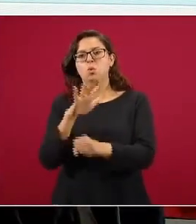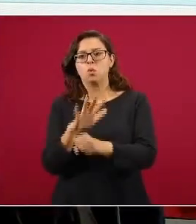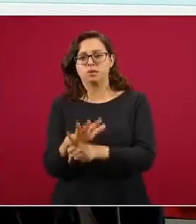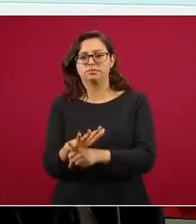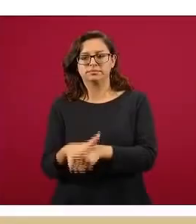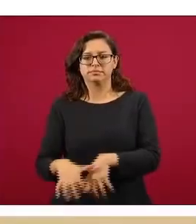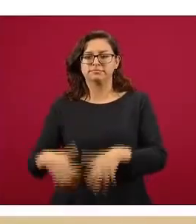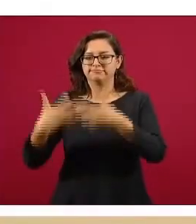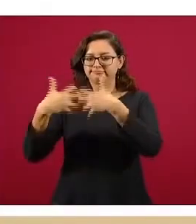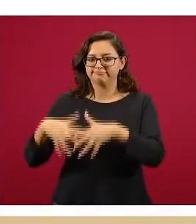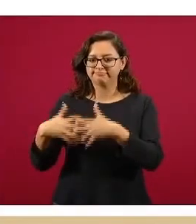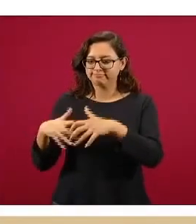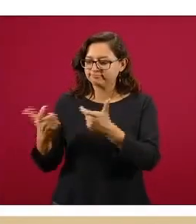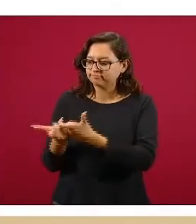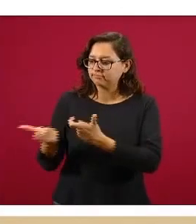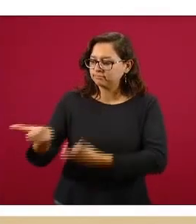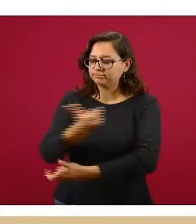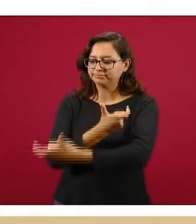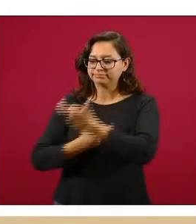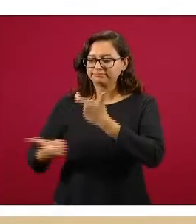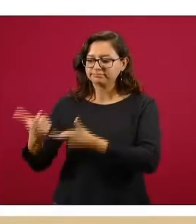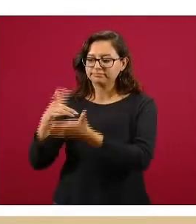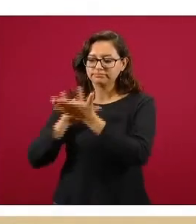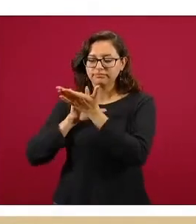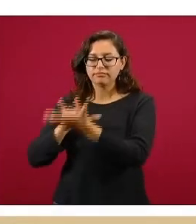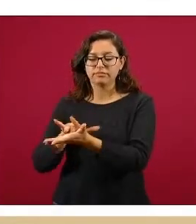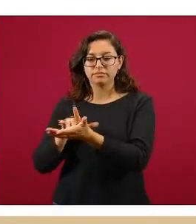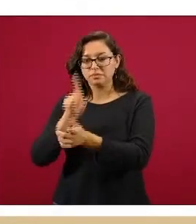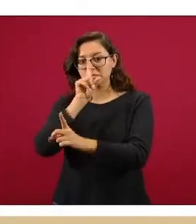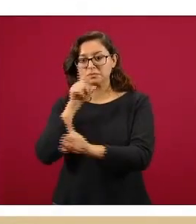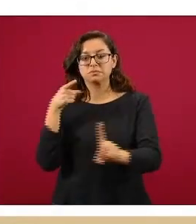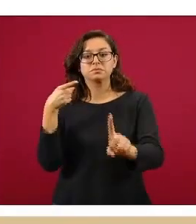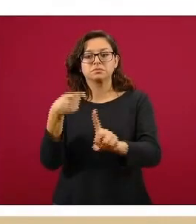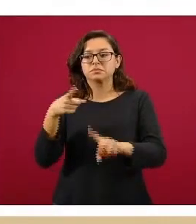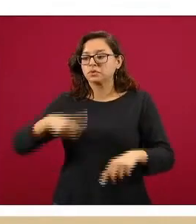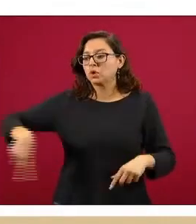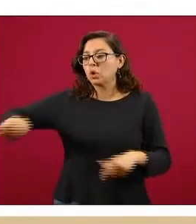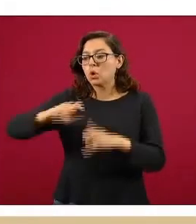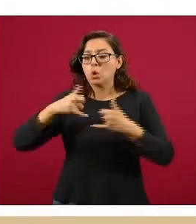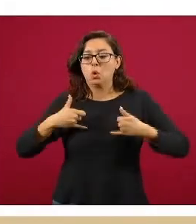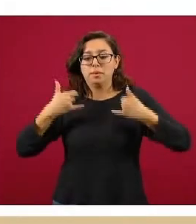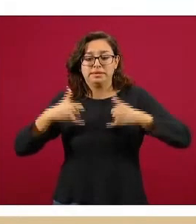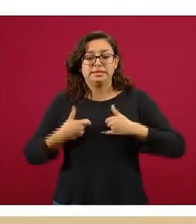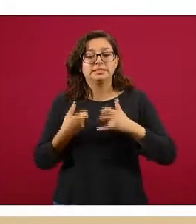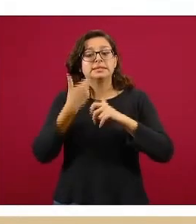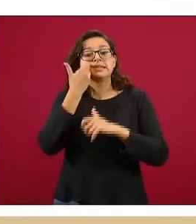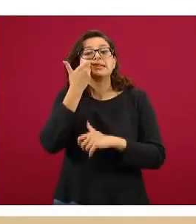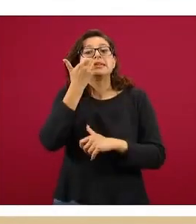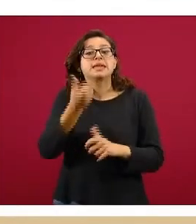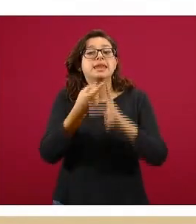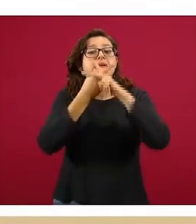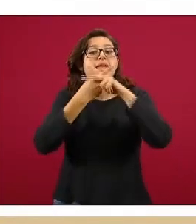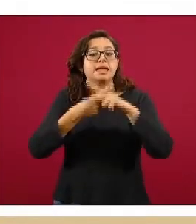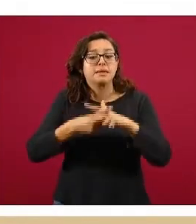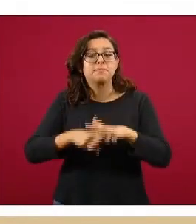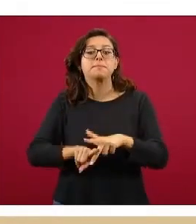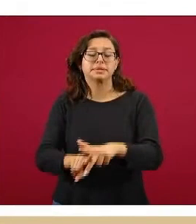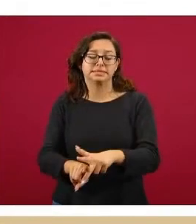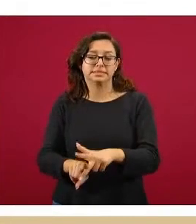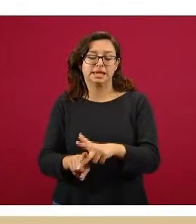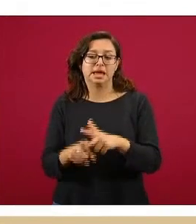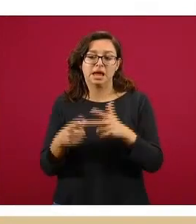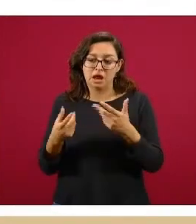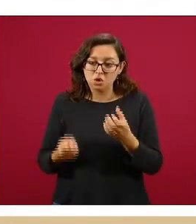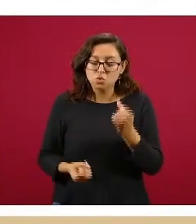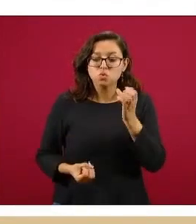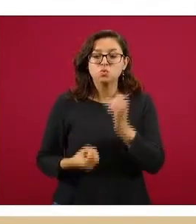Con la finalidad de poder dar acompañamiento a las y los jóvenes que deseen emprender, que deseen contar con herramientas